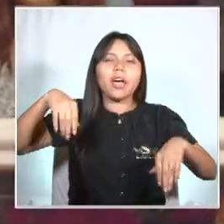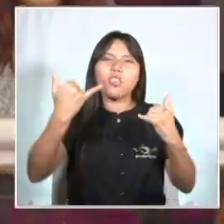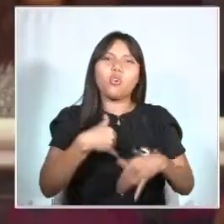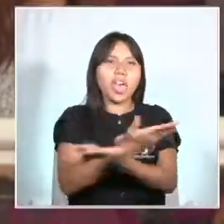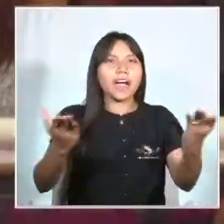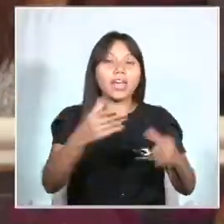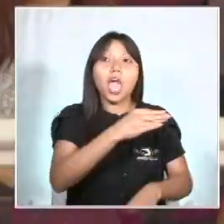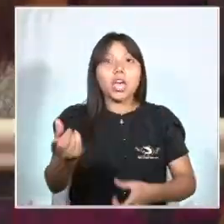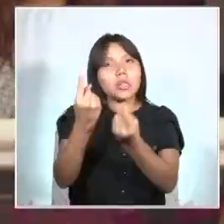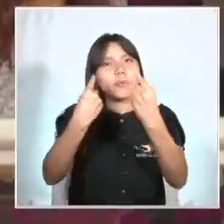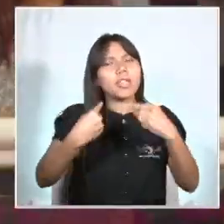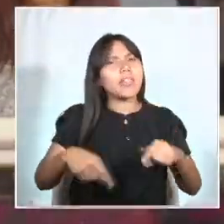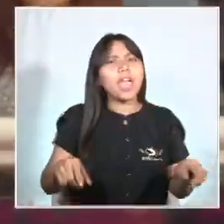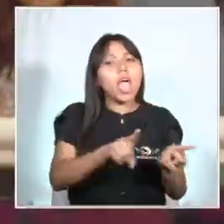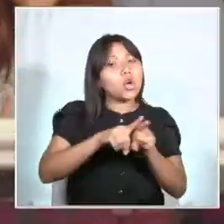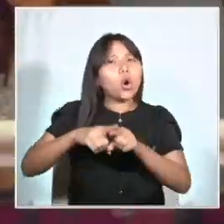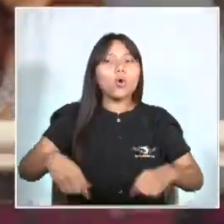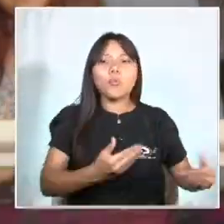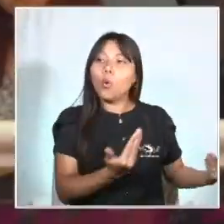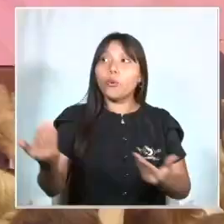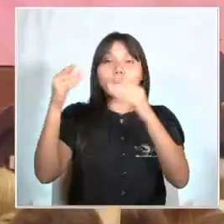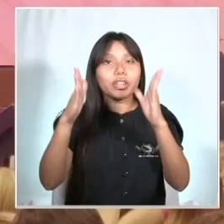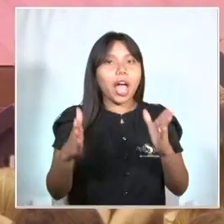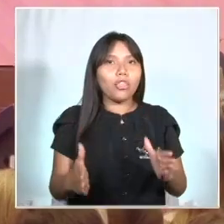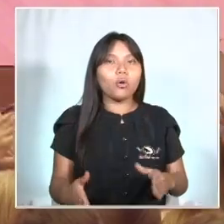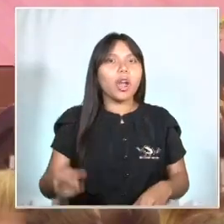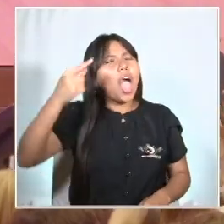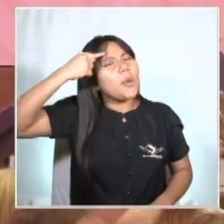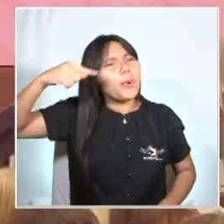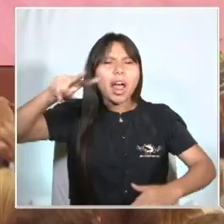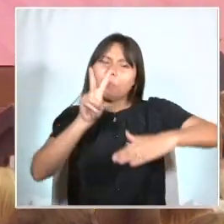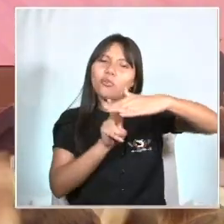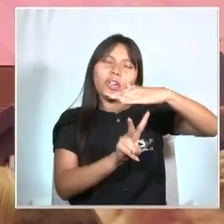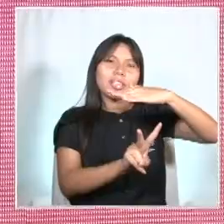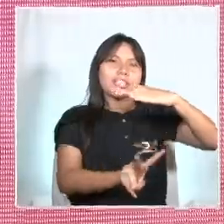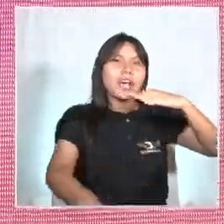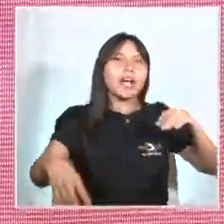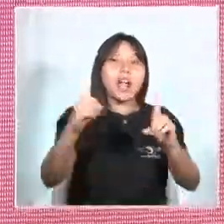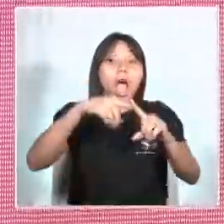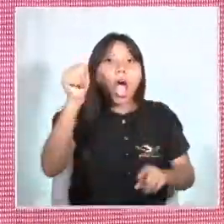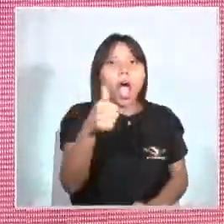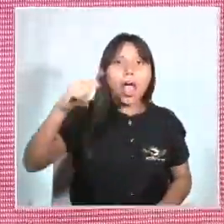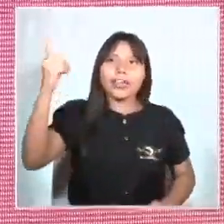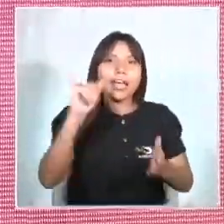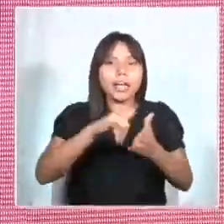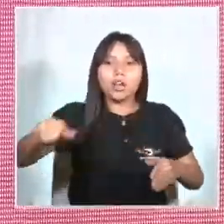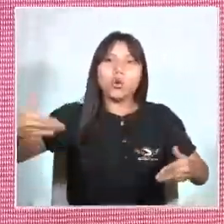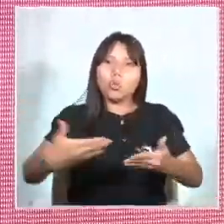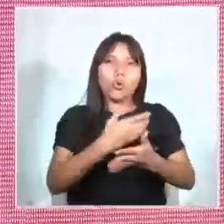Y vine como portadora para profetizarle a alguien que lo nuevo de